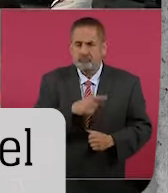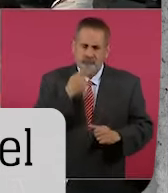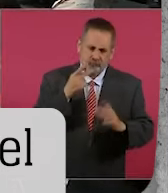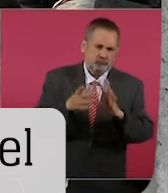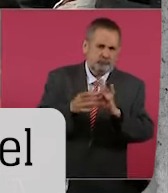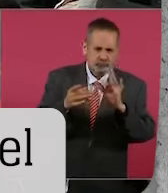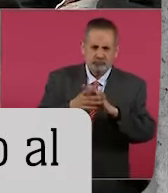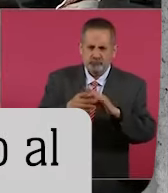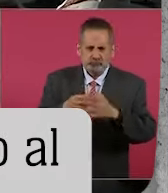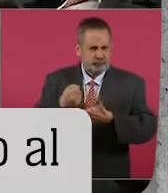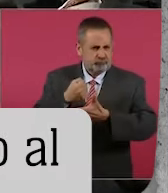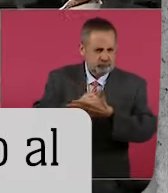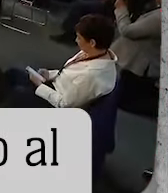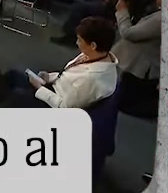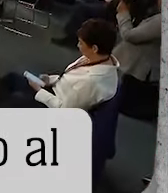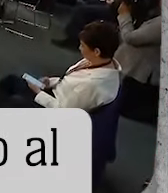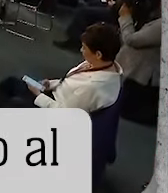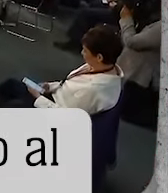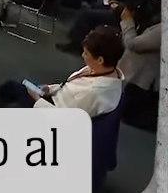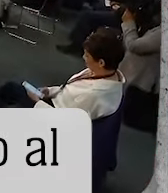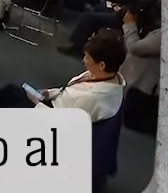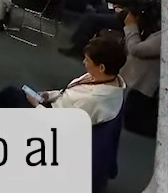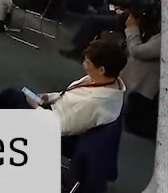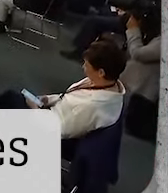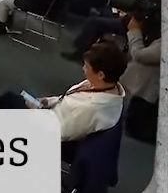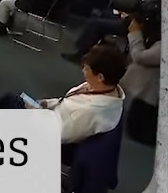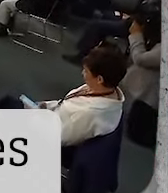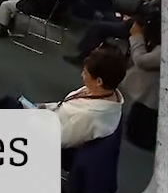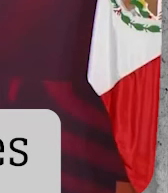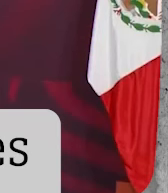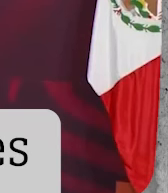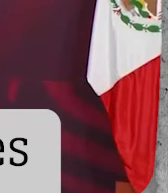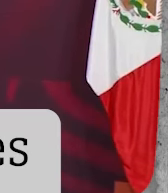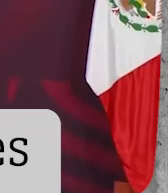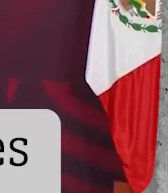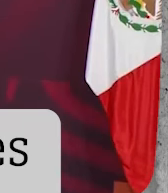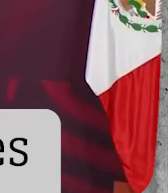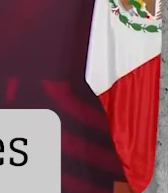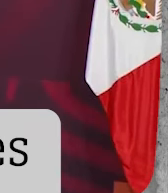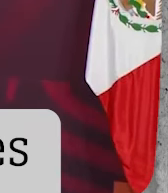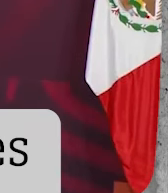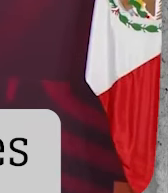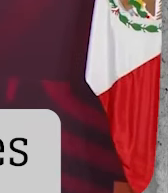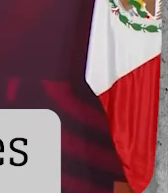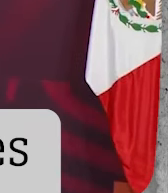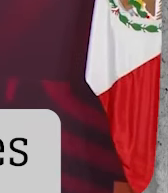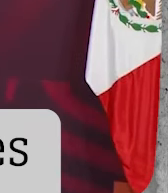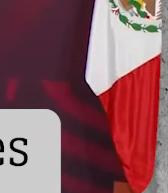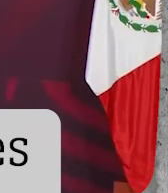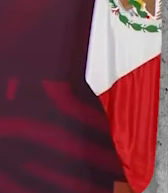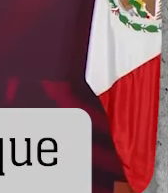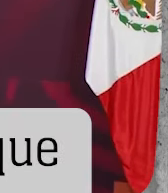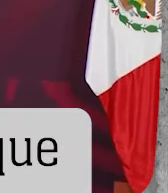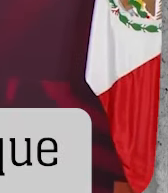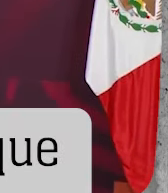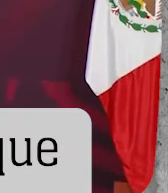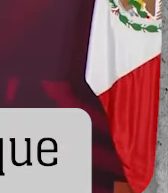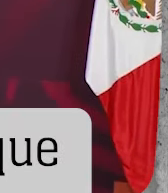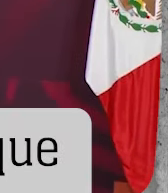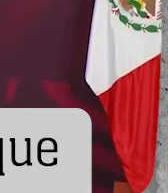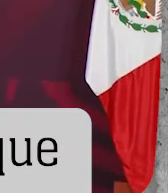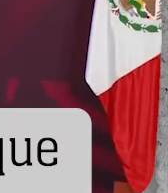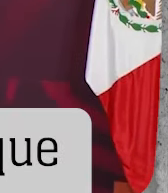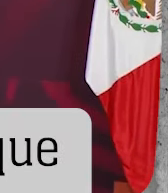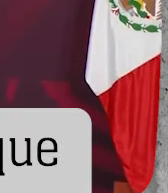hablaba del combate a la corrupción, de no al nepotismo. Fui a como 2 o 3 veces a su informe, me gustó